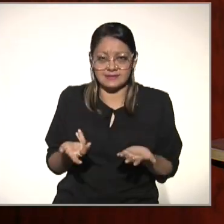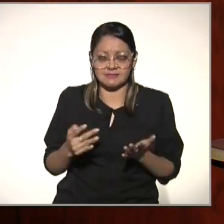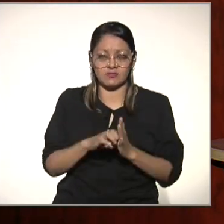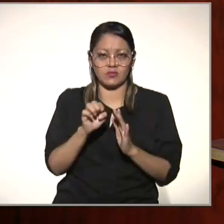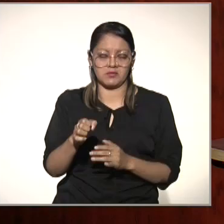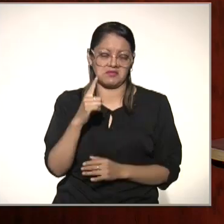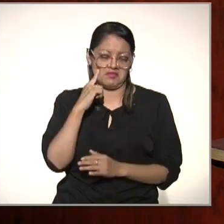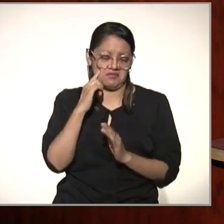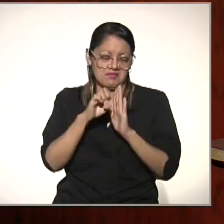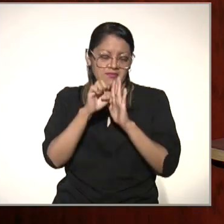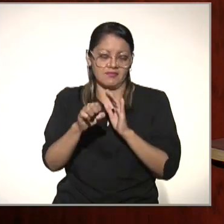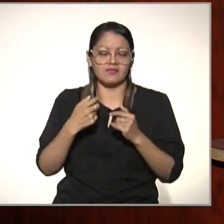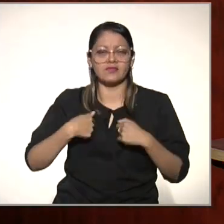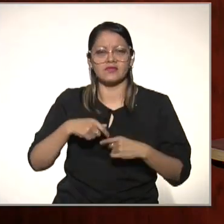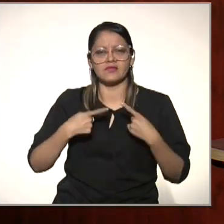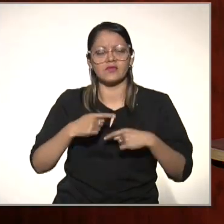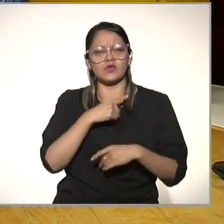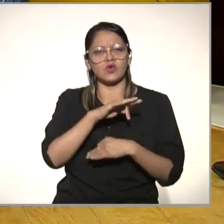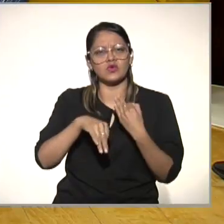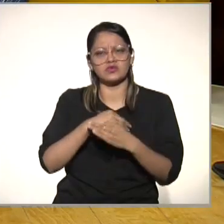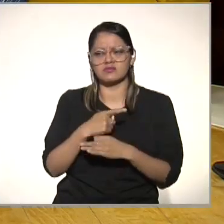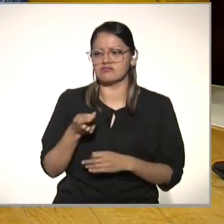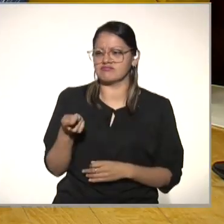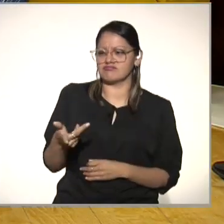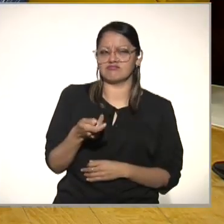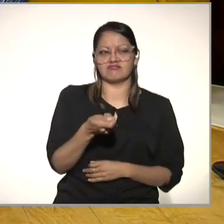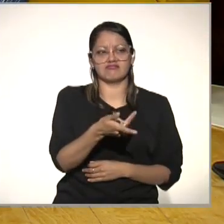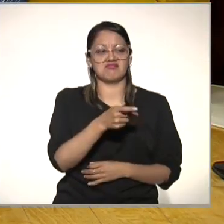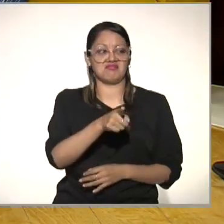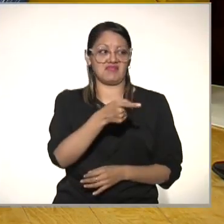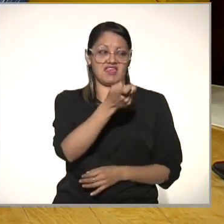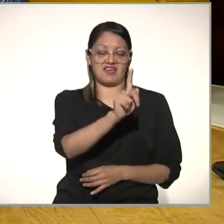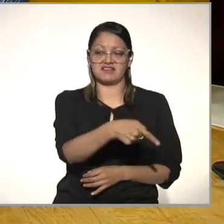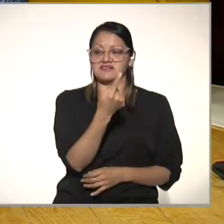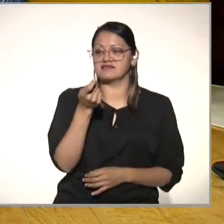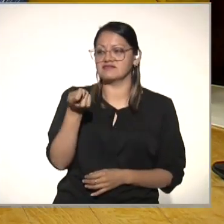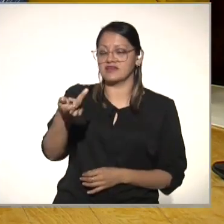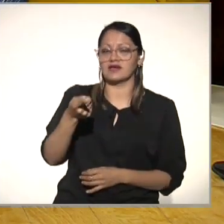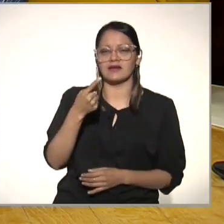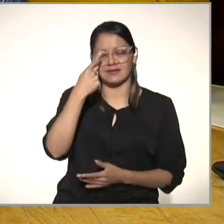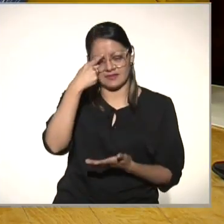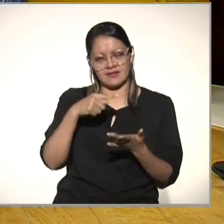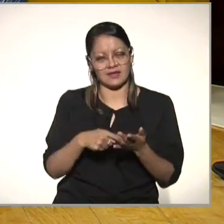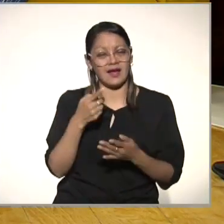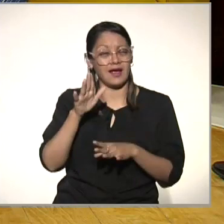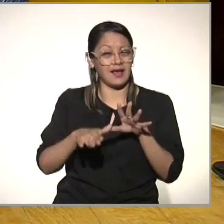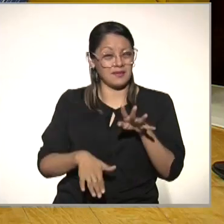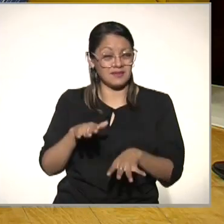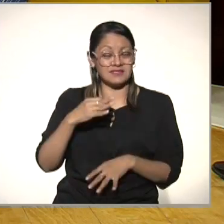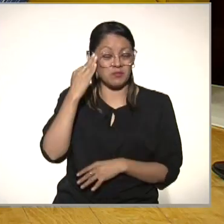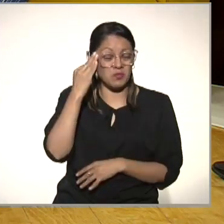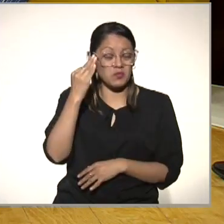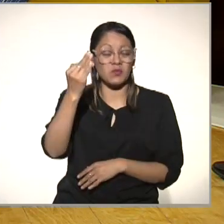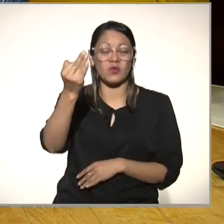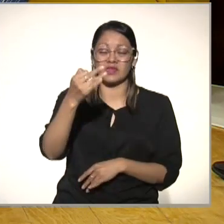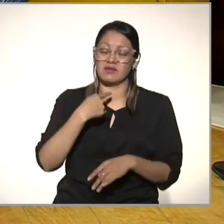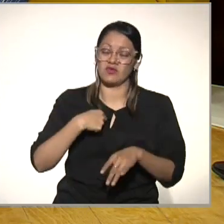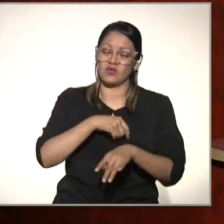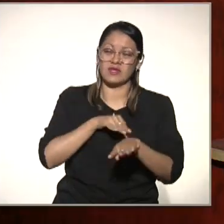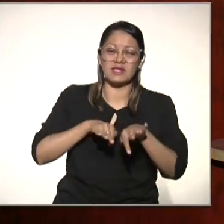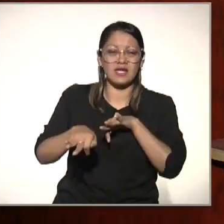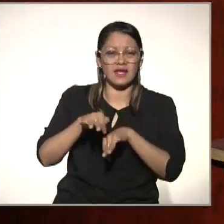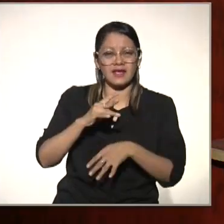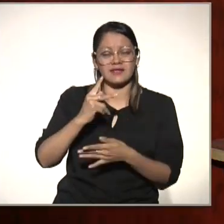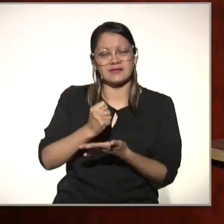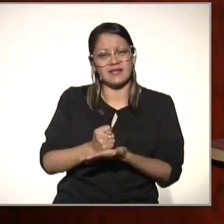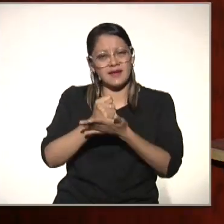es normal que nos la pasemos colgándonos etiquetas y yo creo que es toda una chamba que nos va a tomar a veces años de vida, trabajar en terapia o